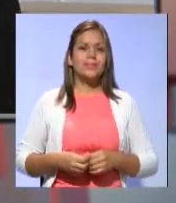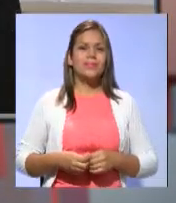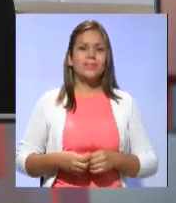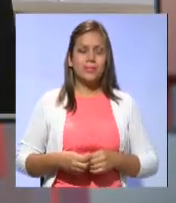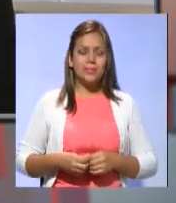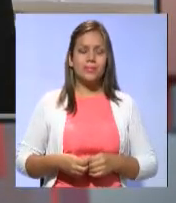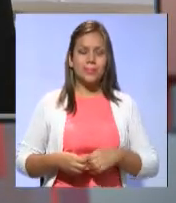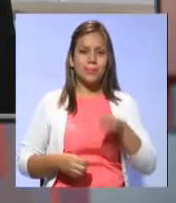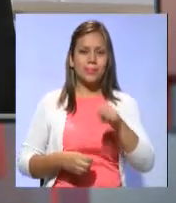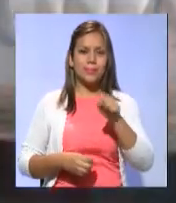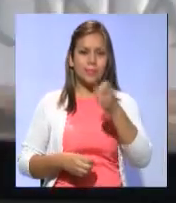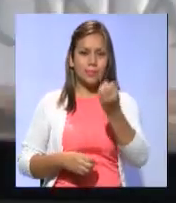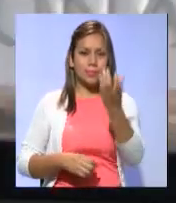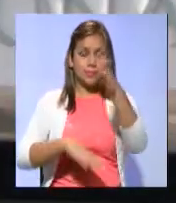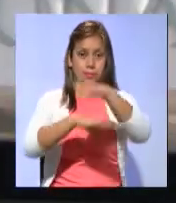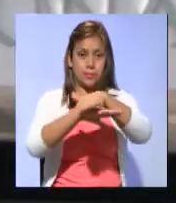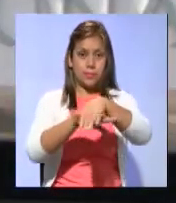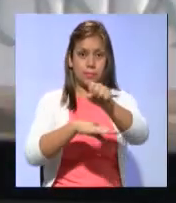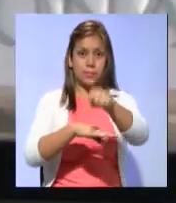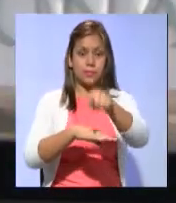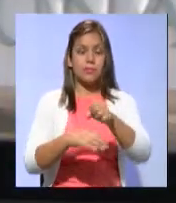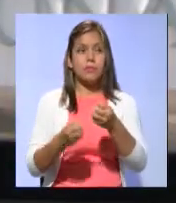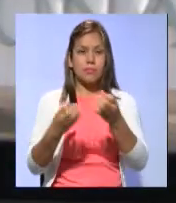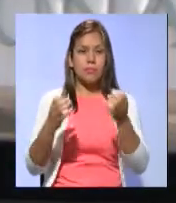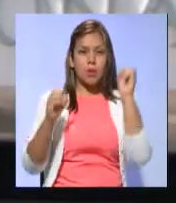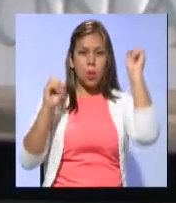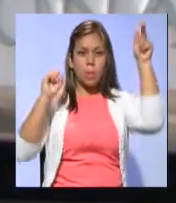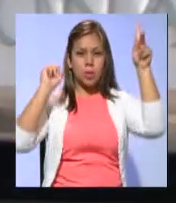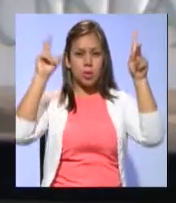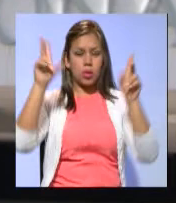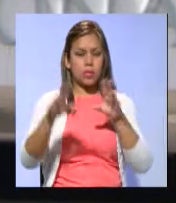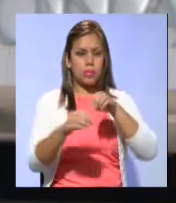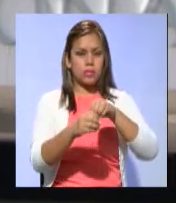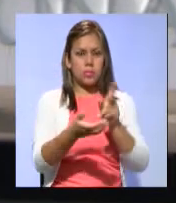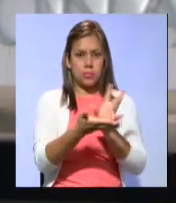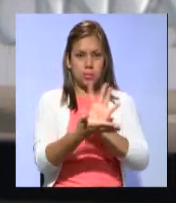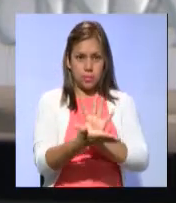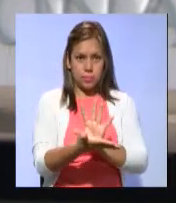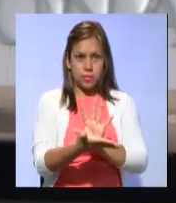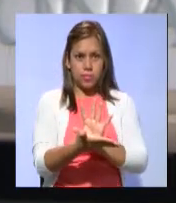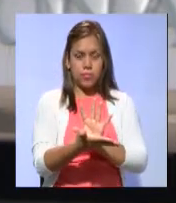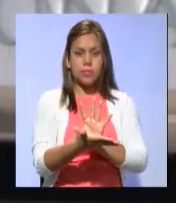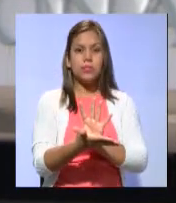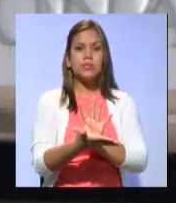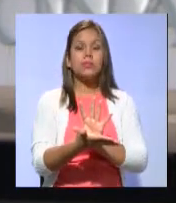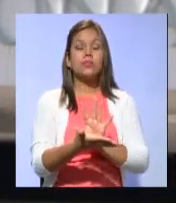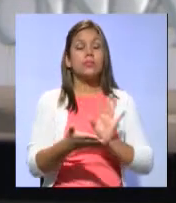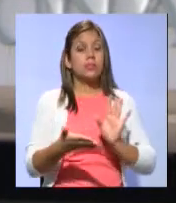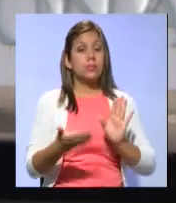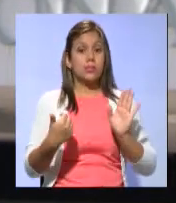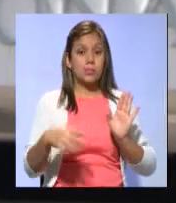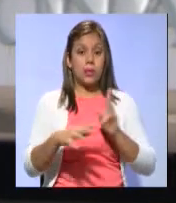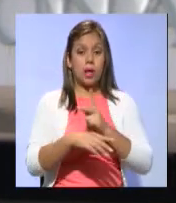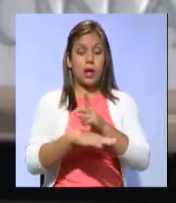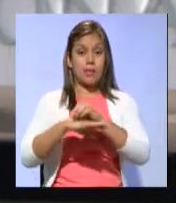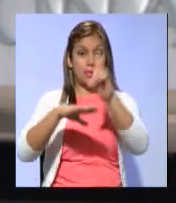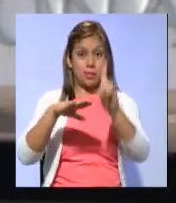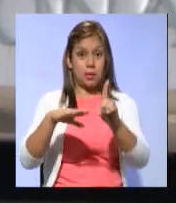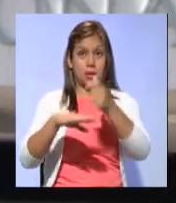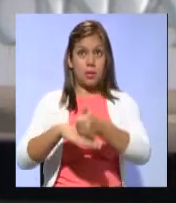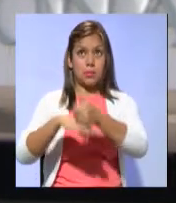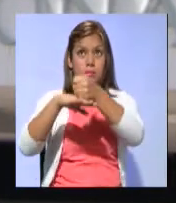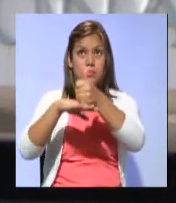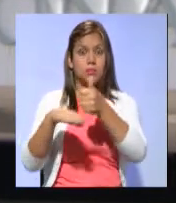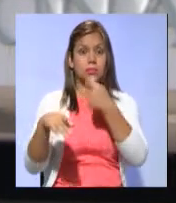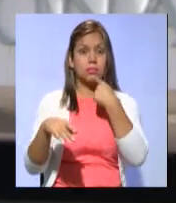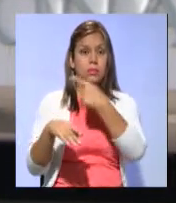Así es, ¿qué tal? Buenas tardes. Varias son las reacciones que se generan acá al interior de la Asamblea Nacional una vez que el Consejo de Administración